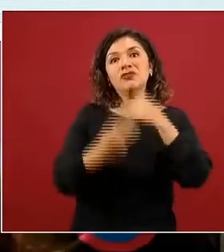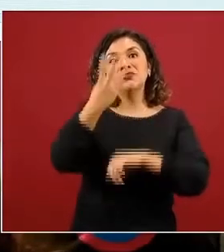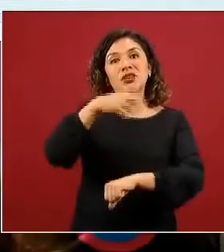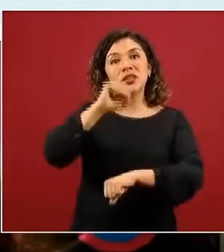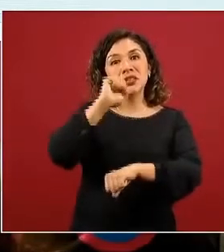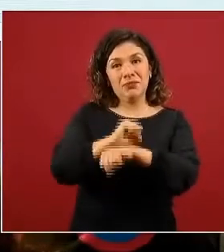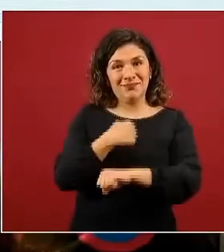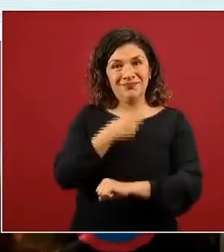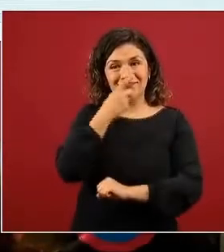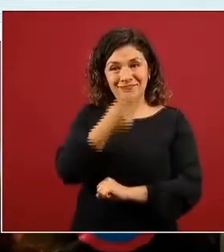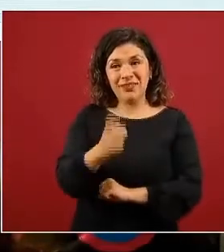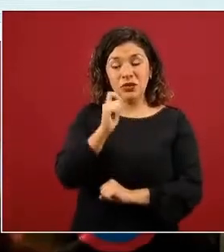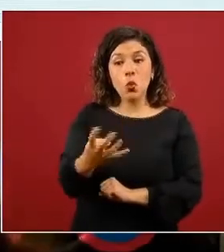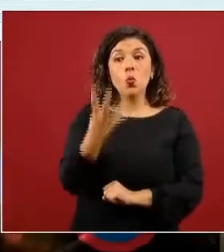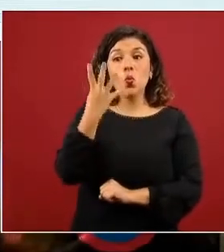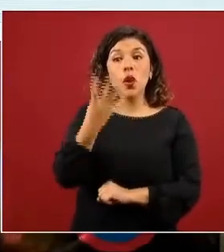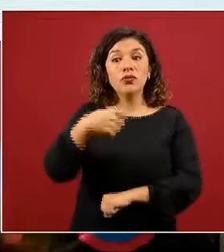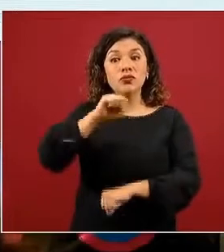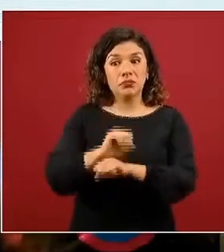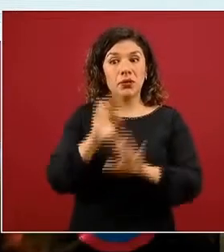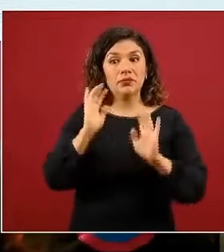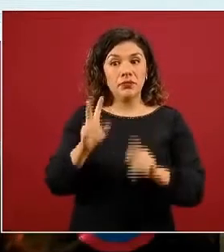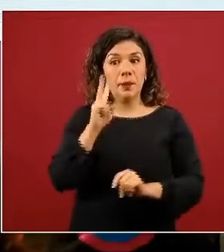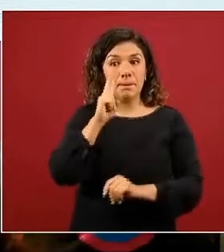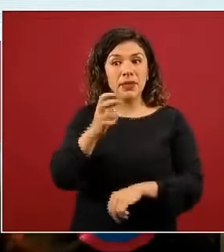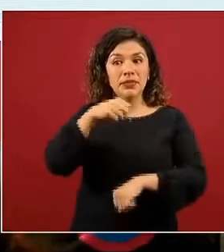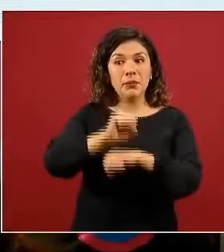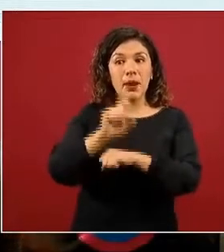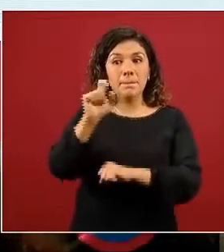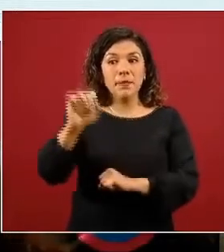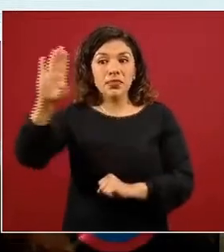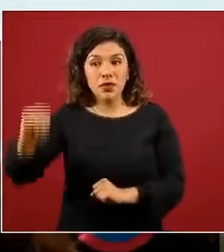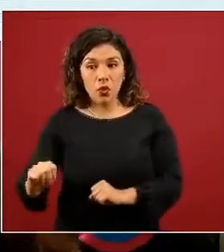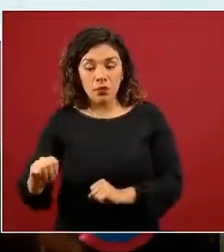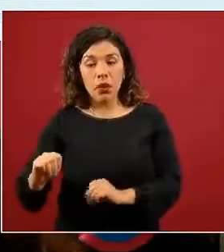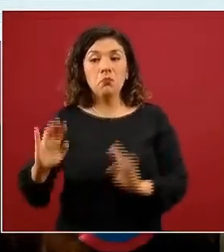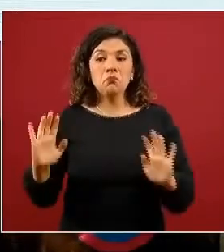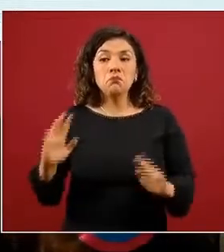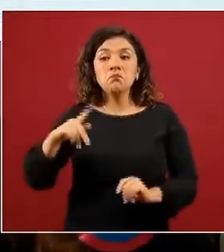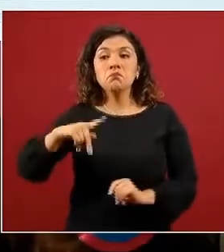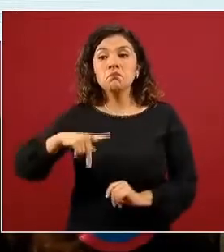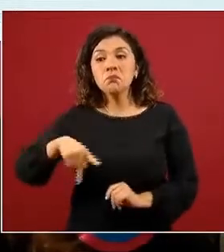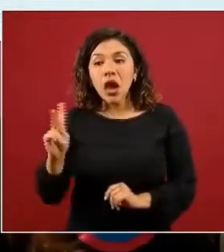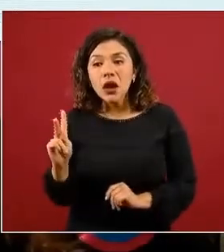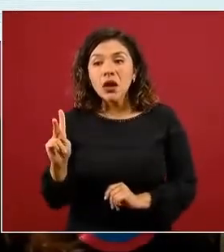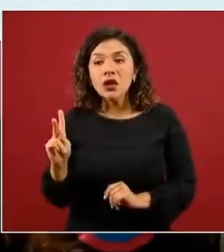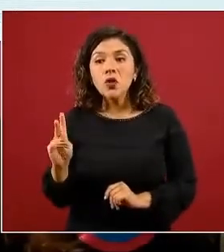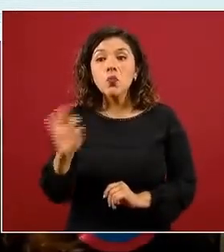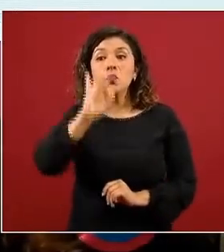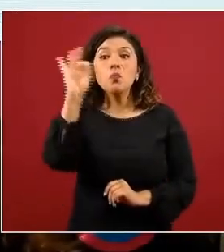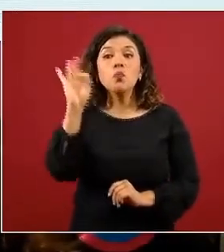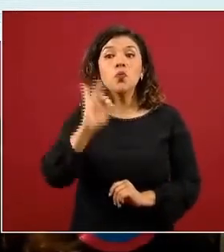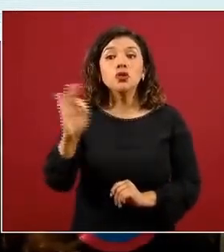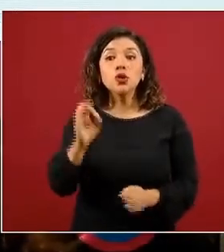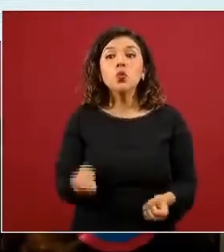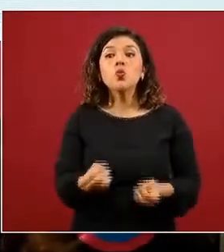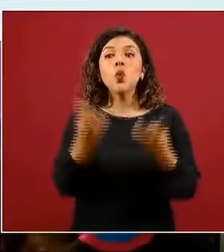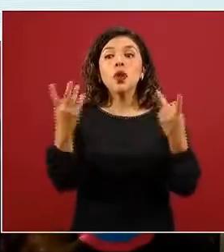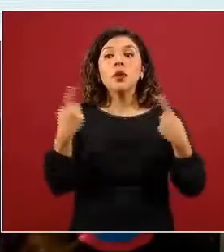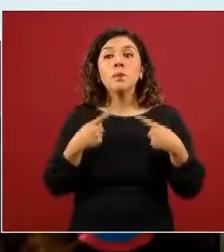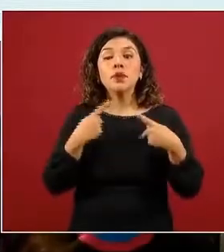semanas que mencioné, son 4, de hecho ya si consideramos hasta la 29, sin embargo, su porcentaje de